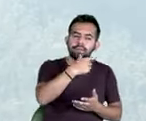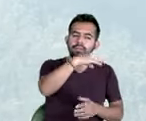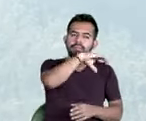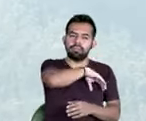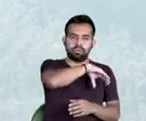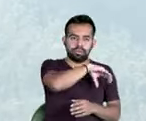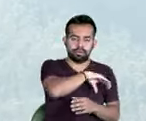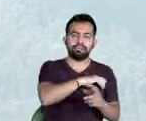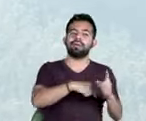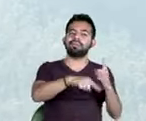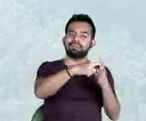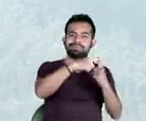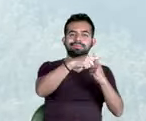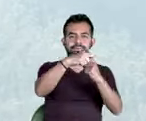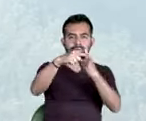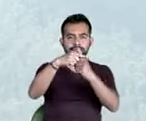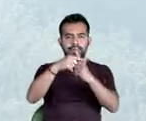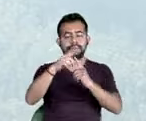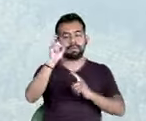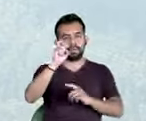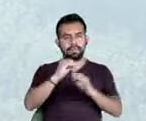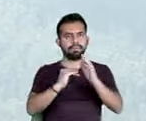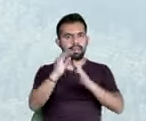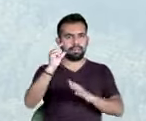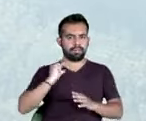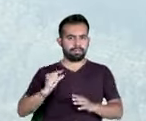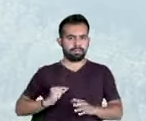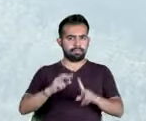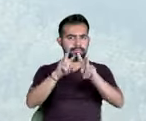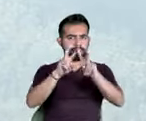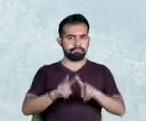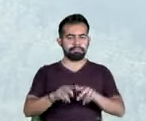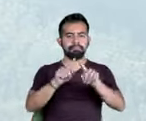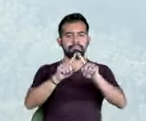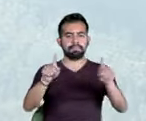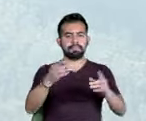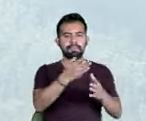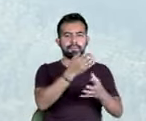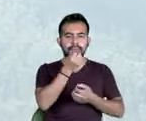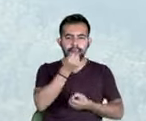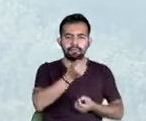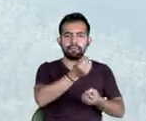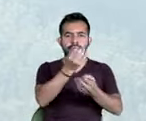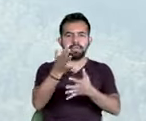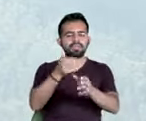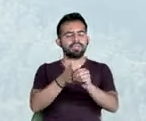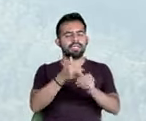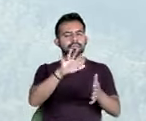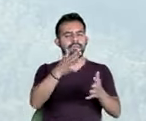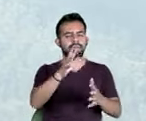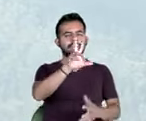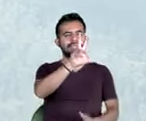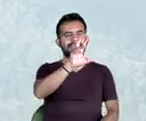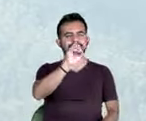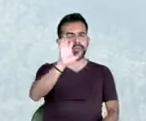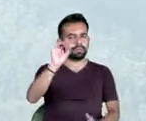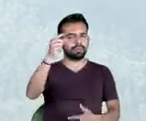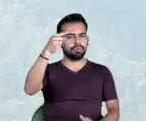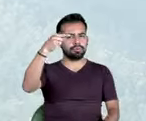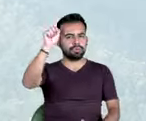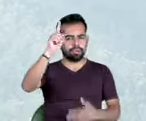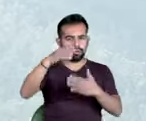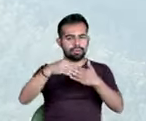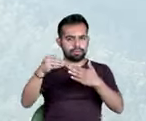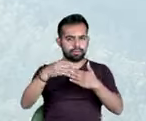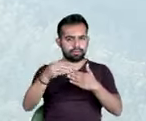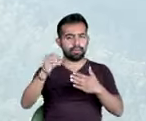sumar, hay que verificar el detalle, pero en nuestra información estamos hablando cerca de 300 millones de dólares.